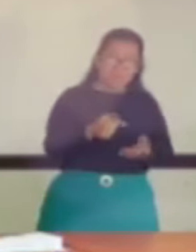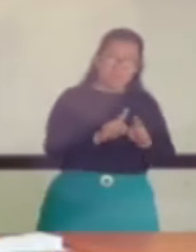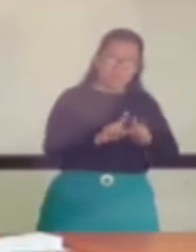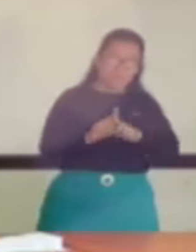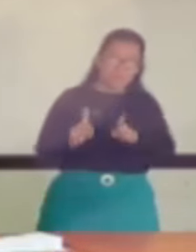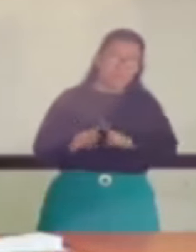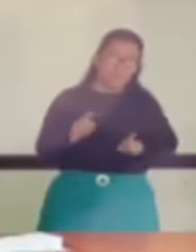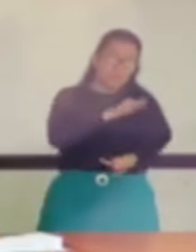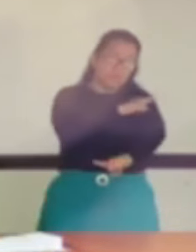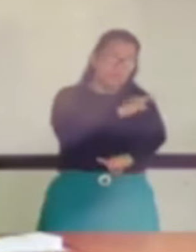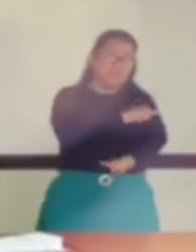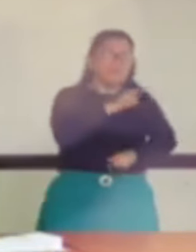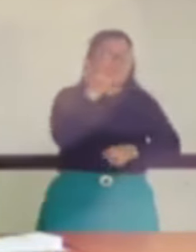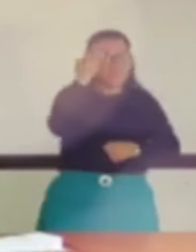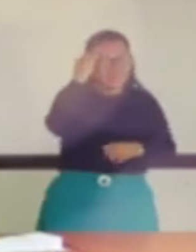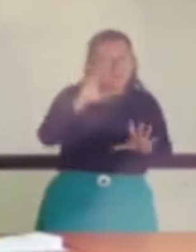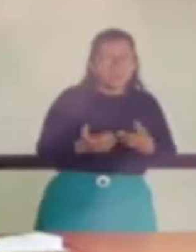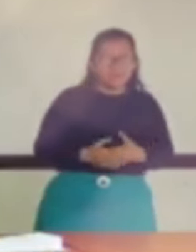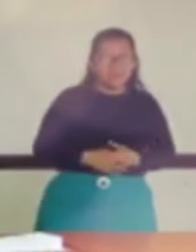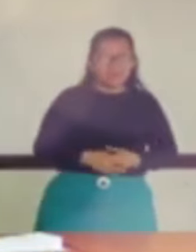ya saben este modus operandi.